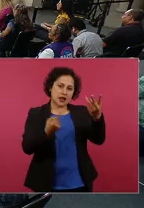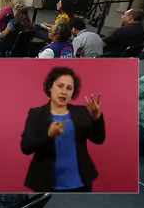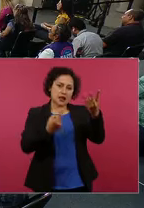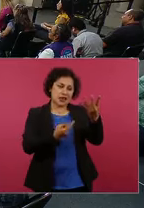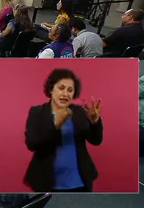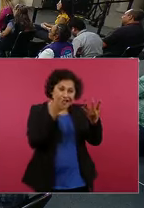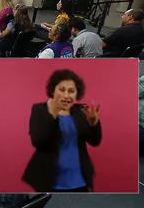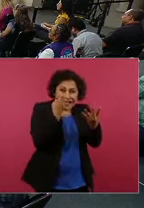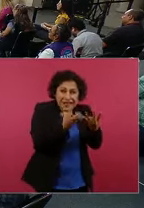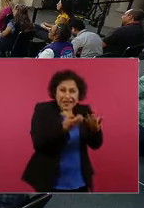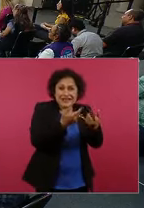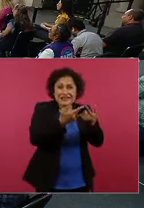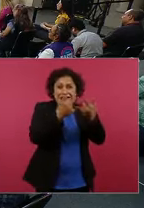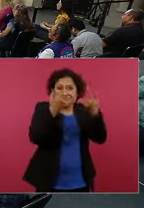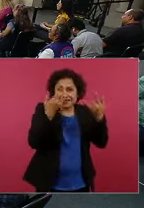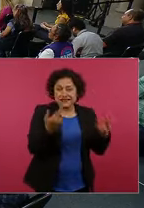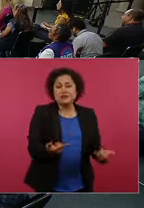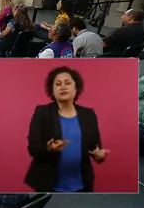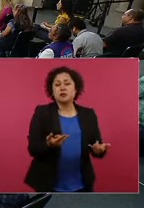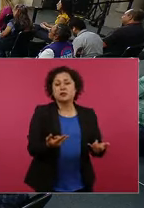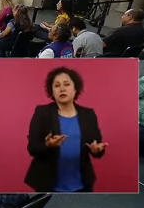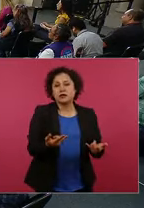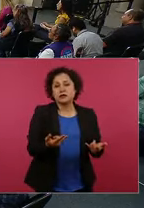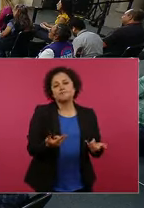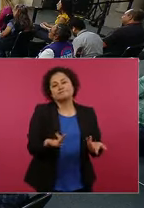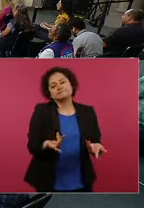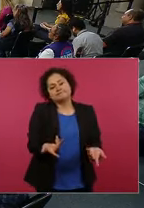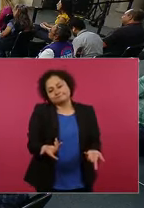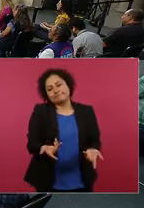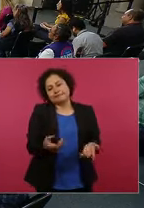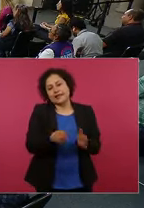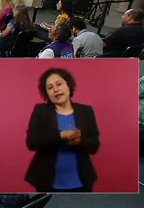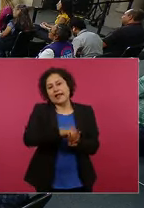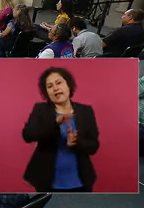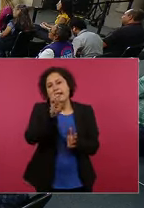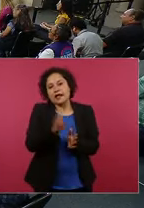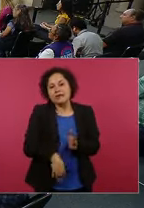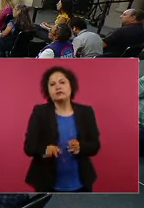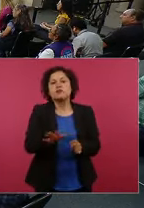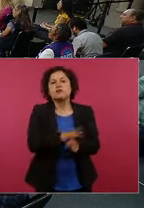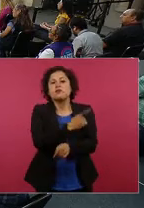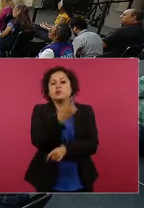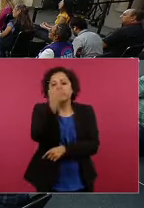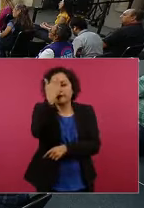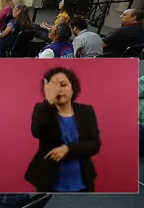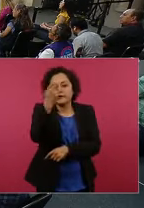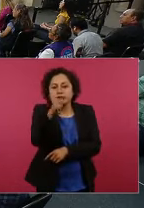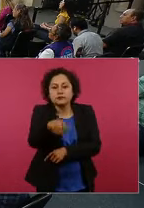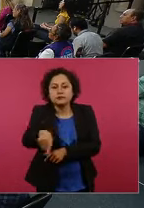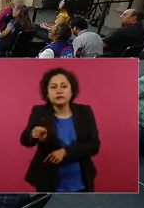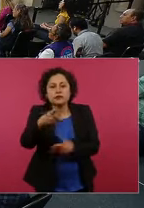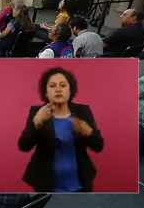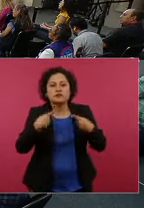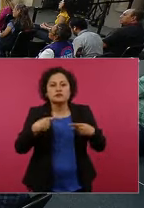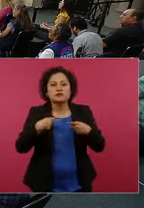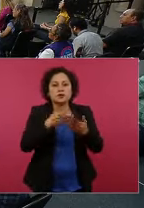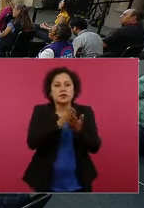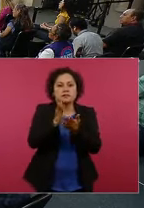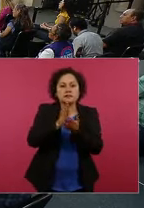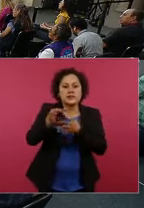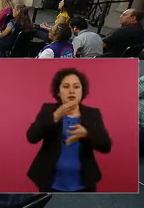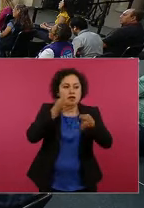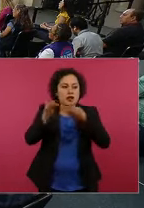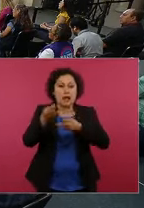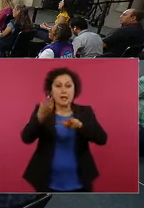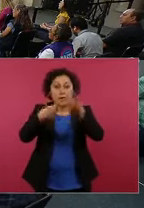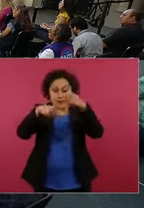qué tenemos que darle más importancia aquí a los medios. Y lo que tú